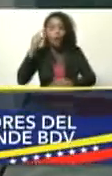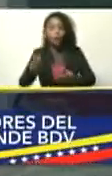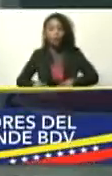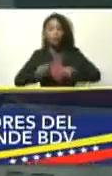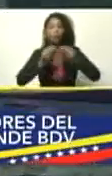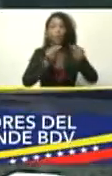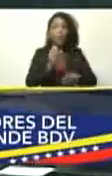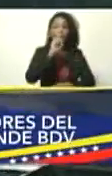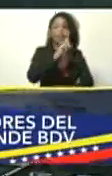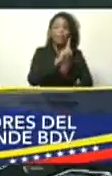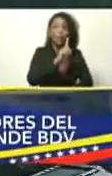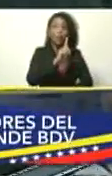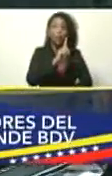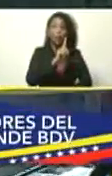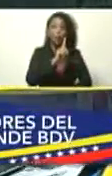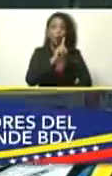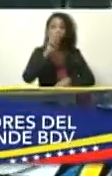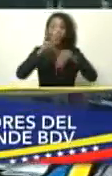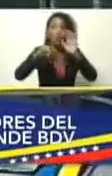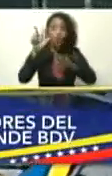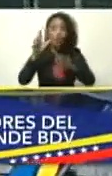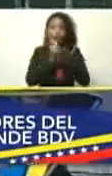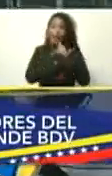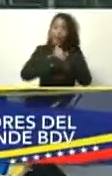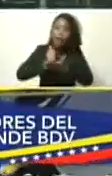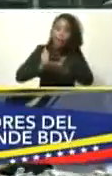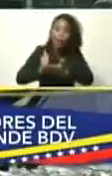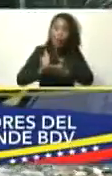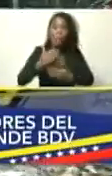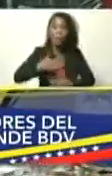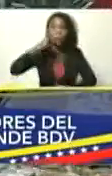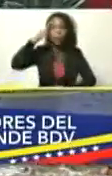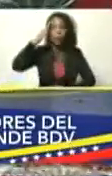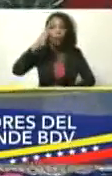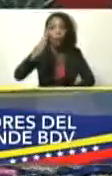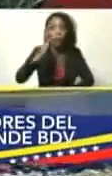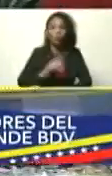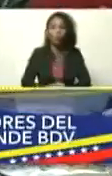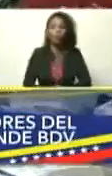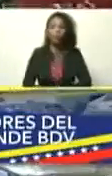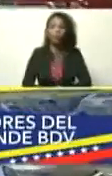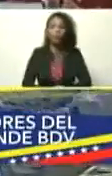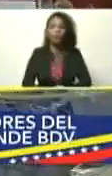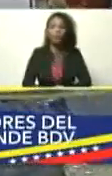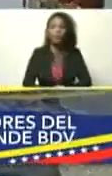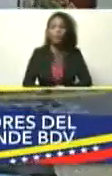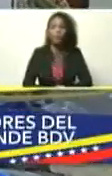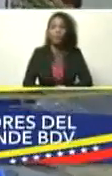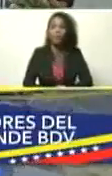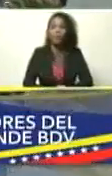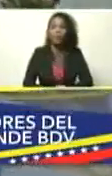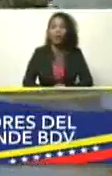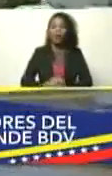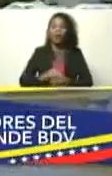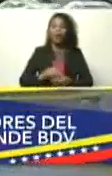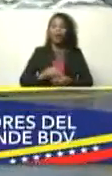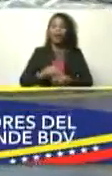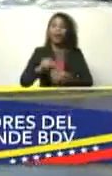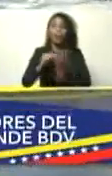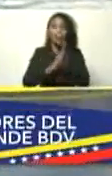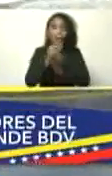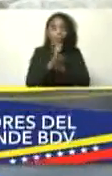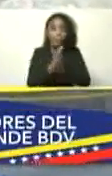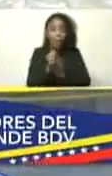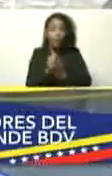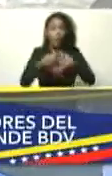entregando 112 créditos, mi comandante, para diferentes emprendimientos.